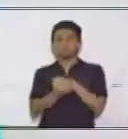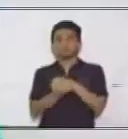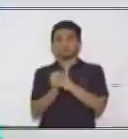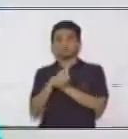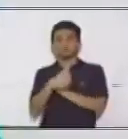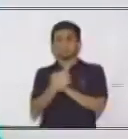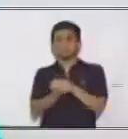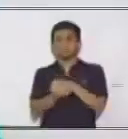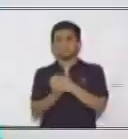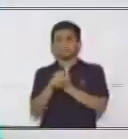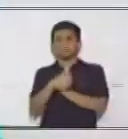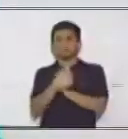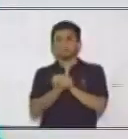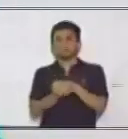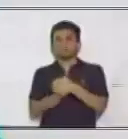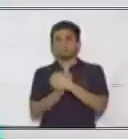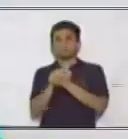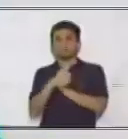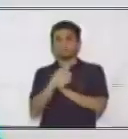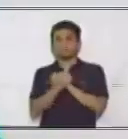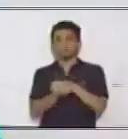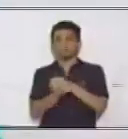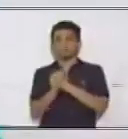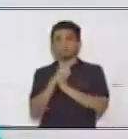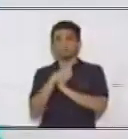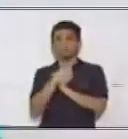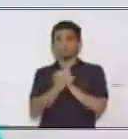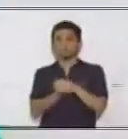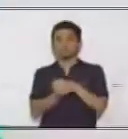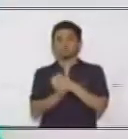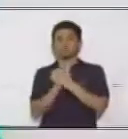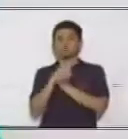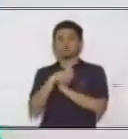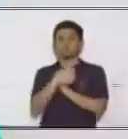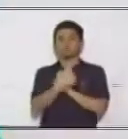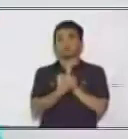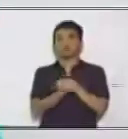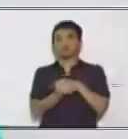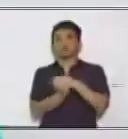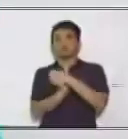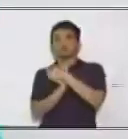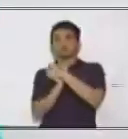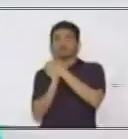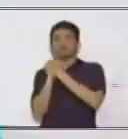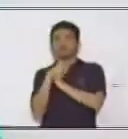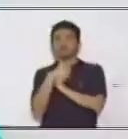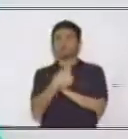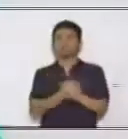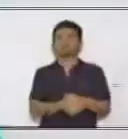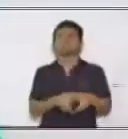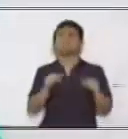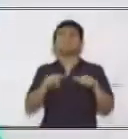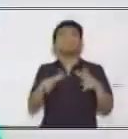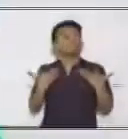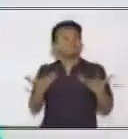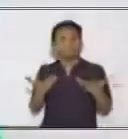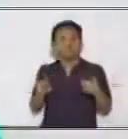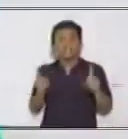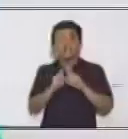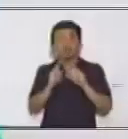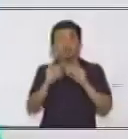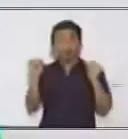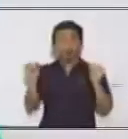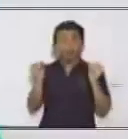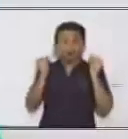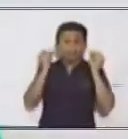ejercicios, en realidad lo que hacen es mandar un mensaje a nuestro cerebro. Y él en ese momento se da